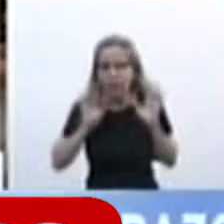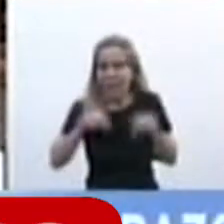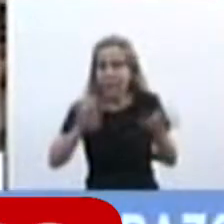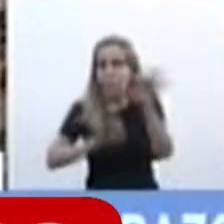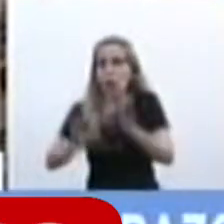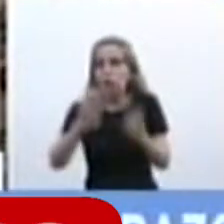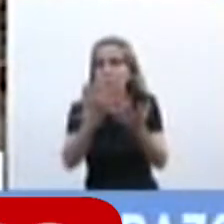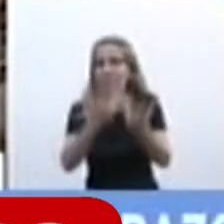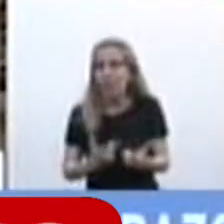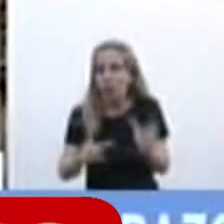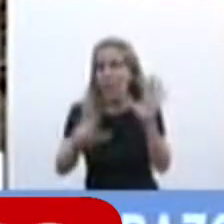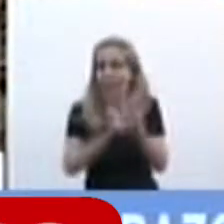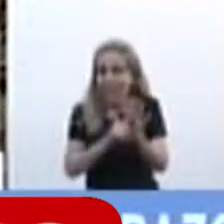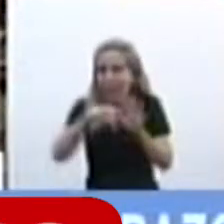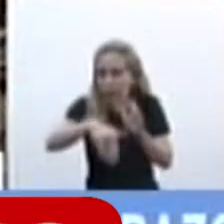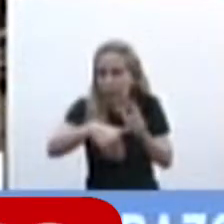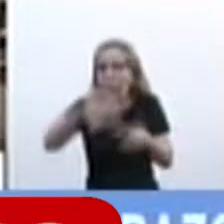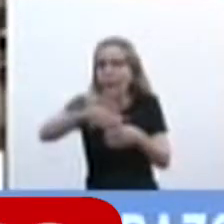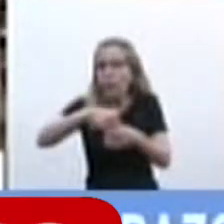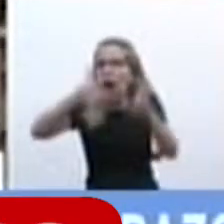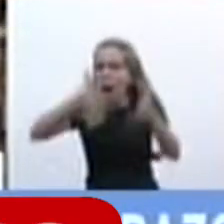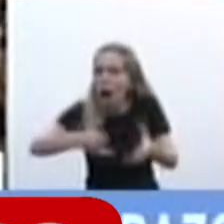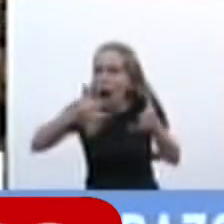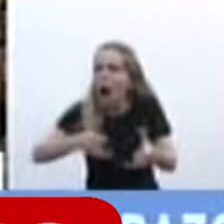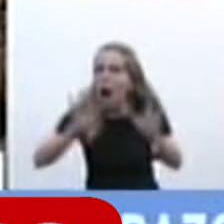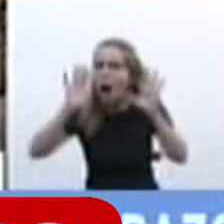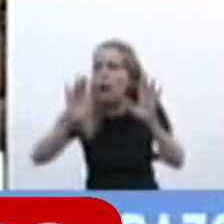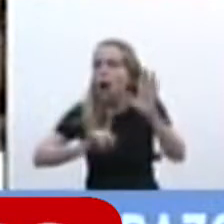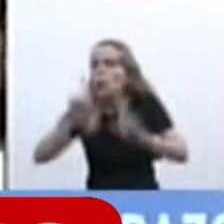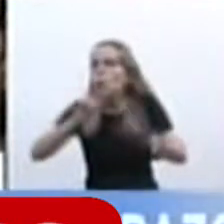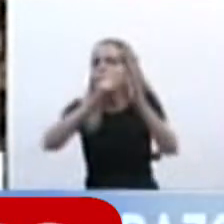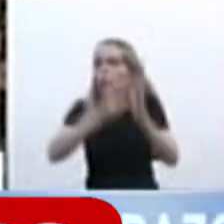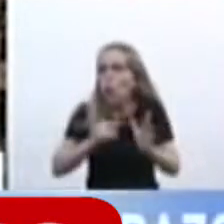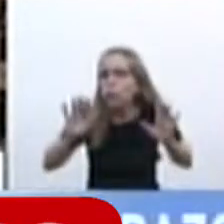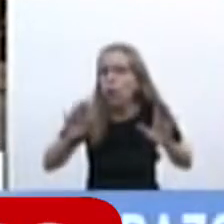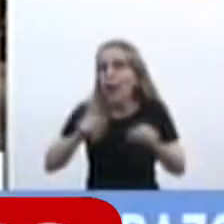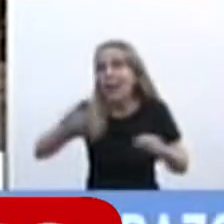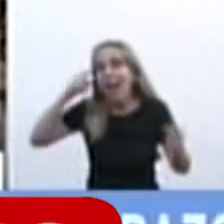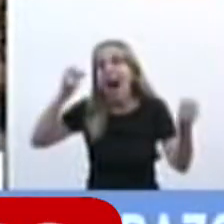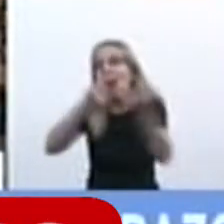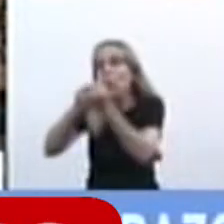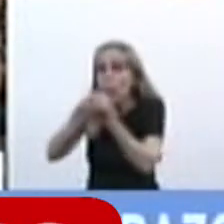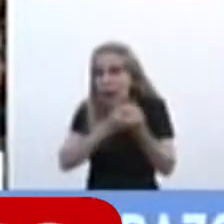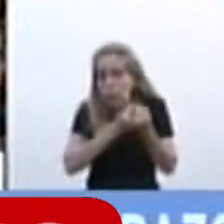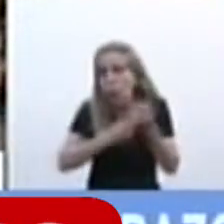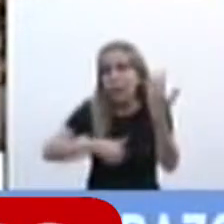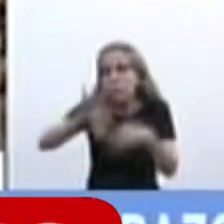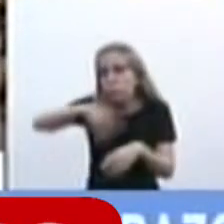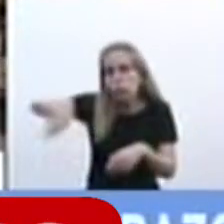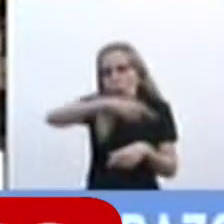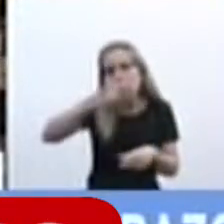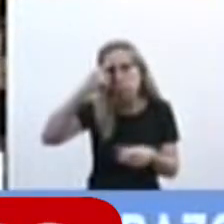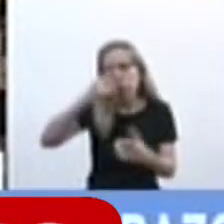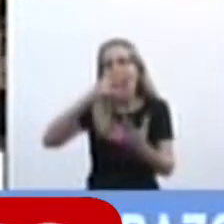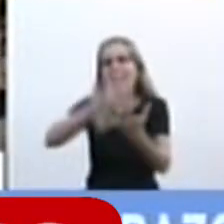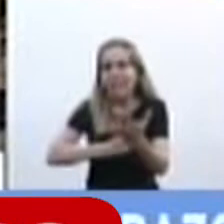estamos discutiendo, la ley que estamos votando, tiene sus limitantes en el consenso de lo que nuestra necesidad toda acepta, tolera